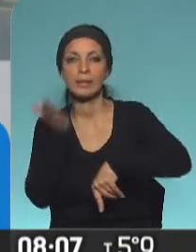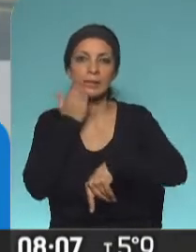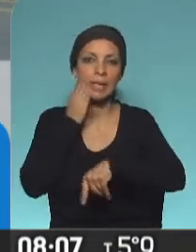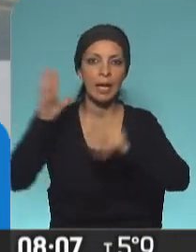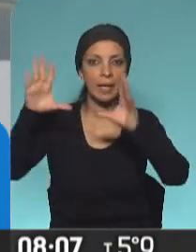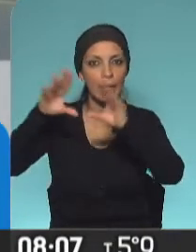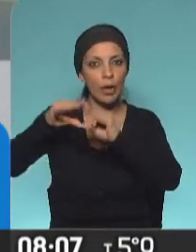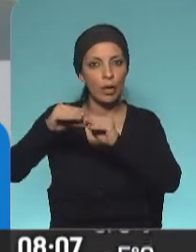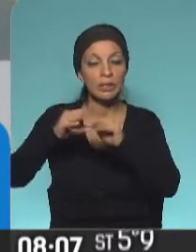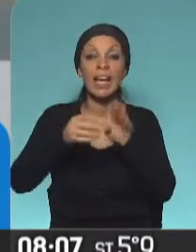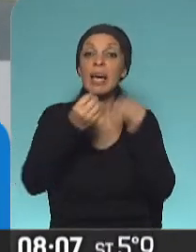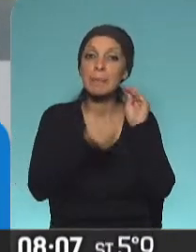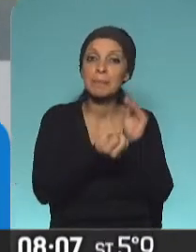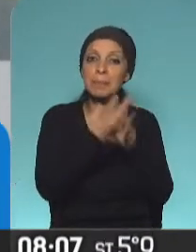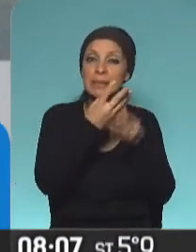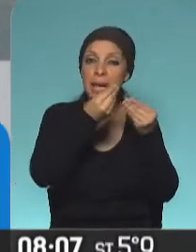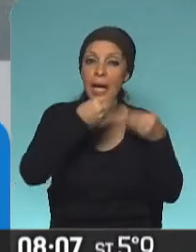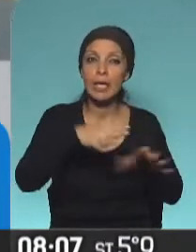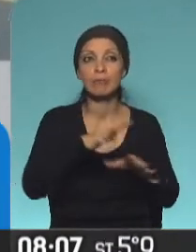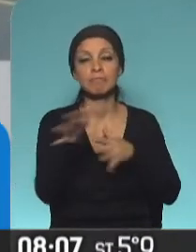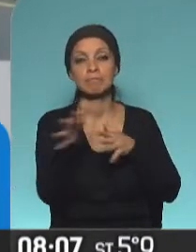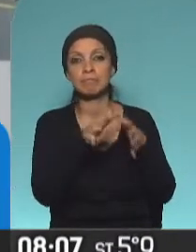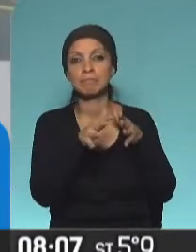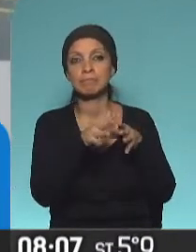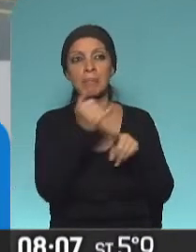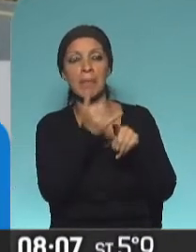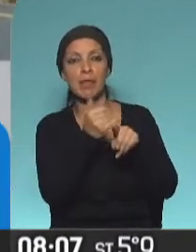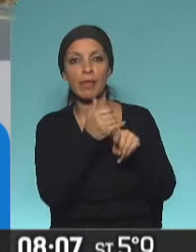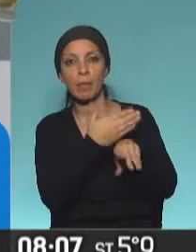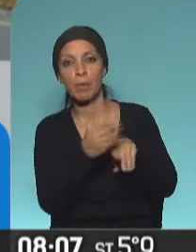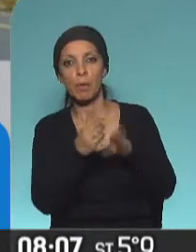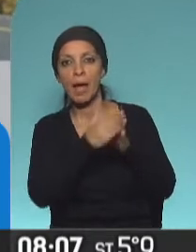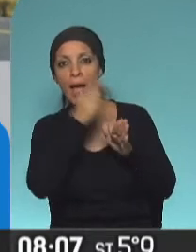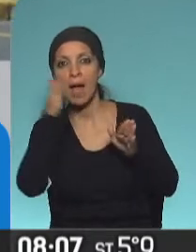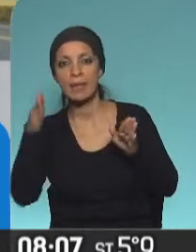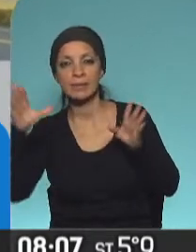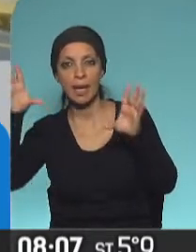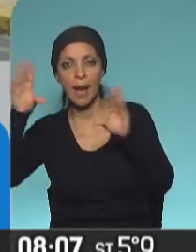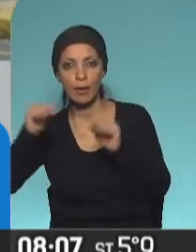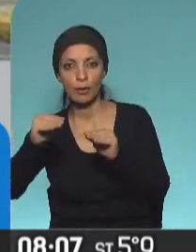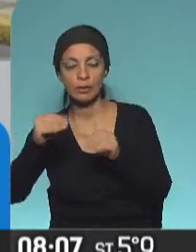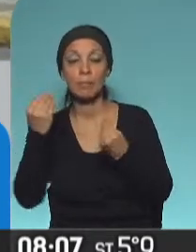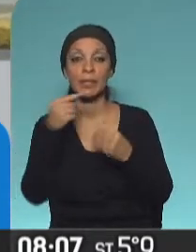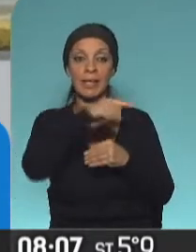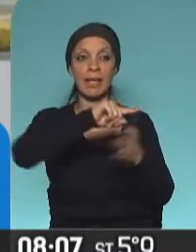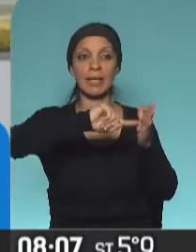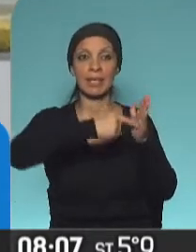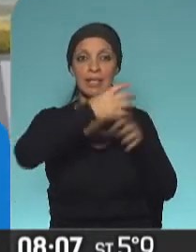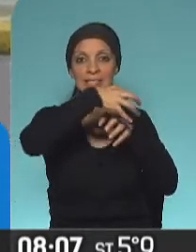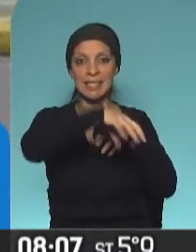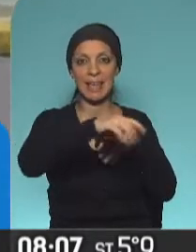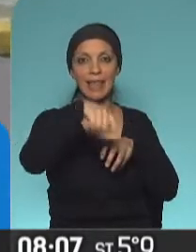comenzado a partir de las primeras horas decimos de pasado el mediodía porque si bien el operativo desde la capital federal de drogas peligrosas